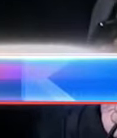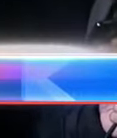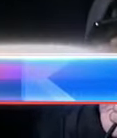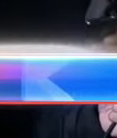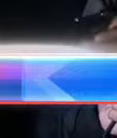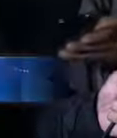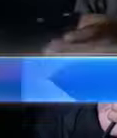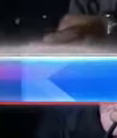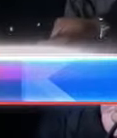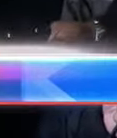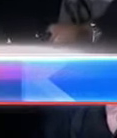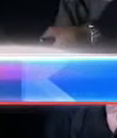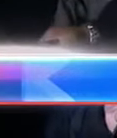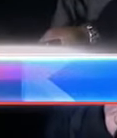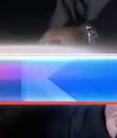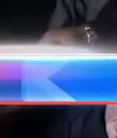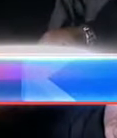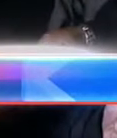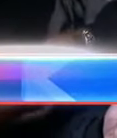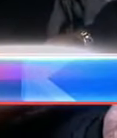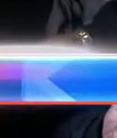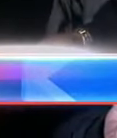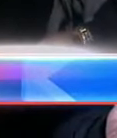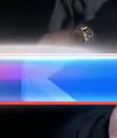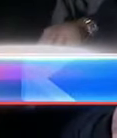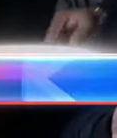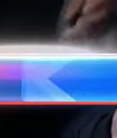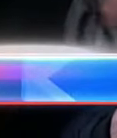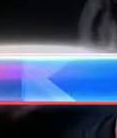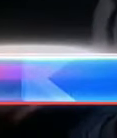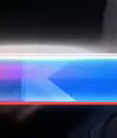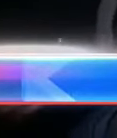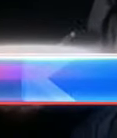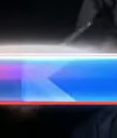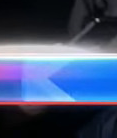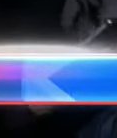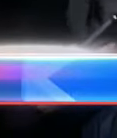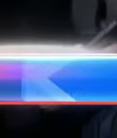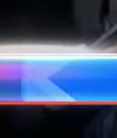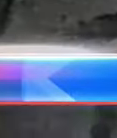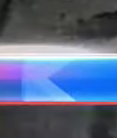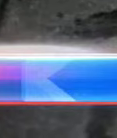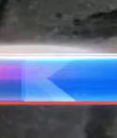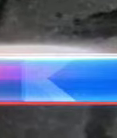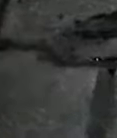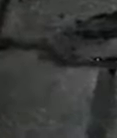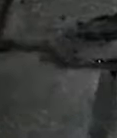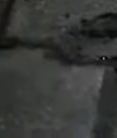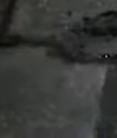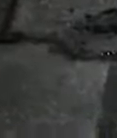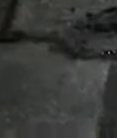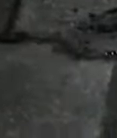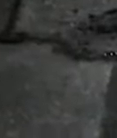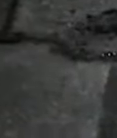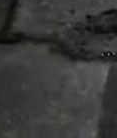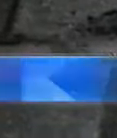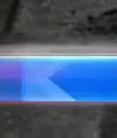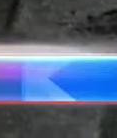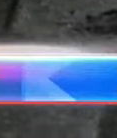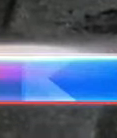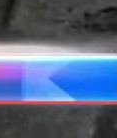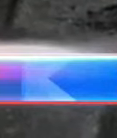o menos hace un año. Y él comenzó a querer volver con ella. La mujer de 38 años se